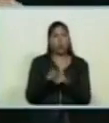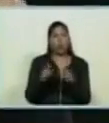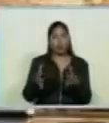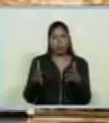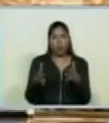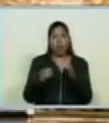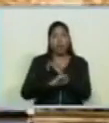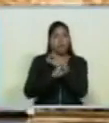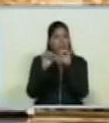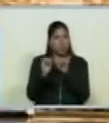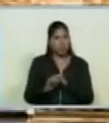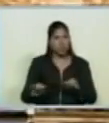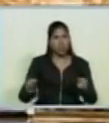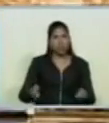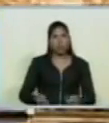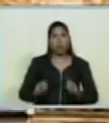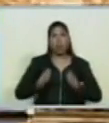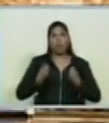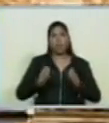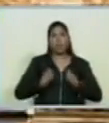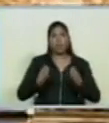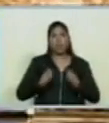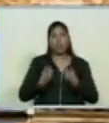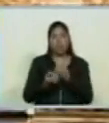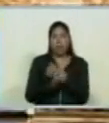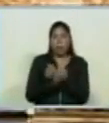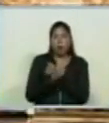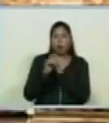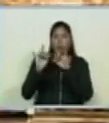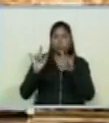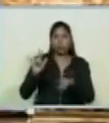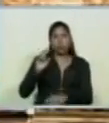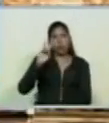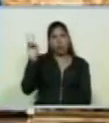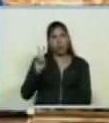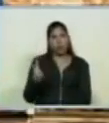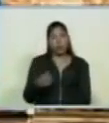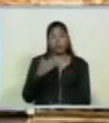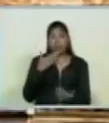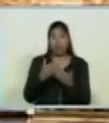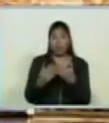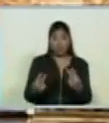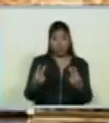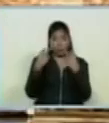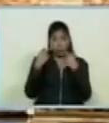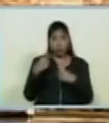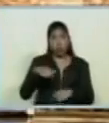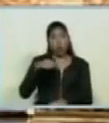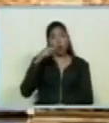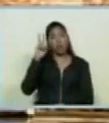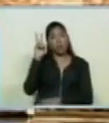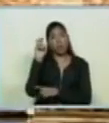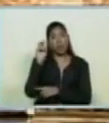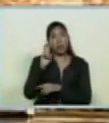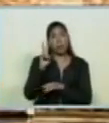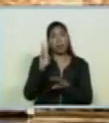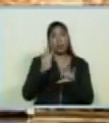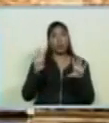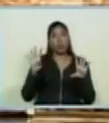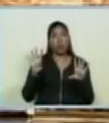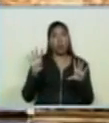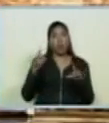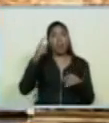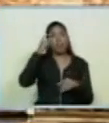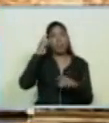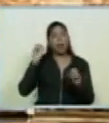la felicidad, de la vida y del amor para el pueblo de Venezuela. Muchas gracias, Venezuela. Hoy viernes 29 de septiembre, día